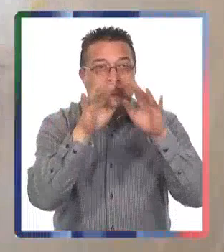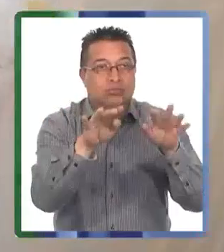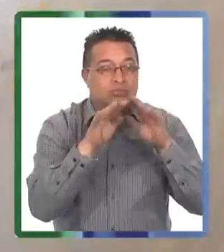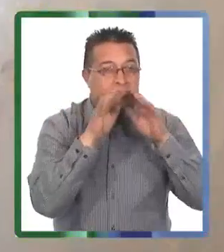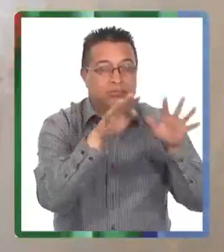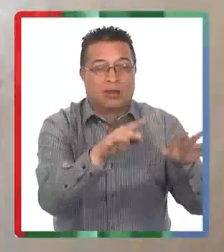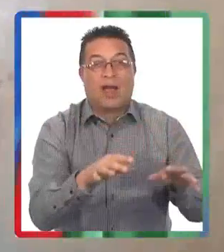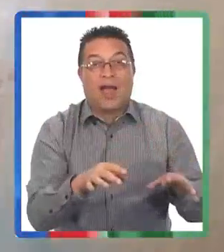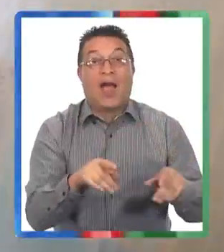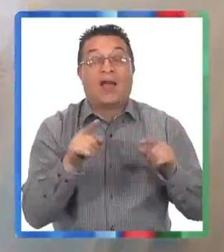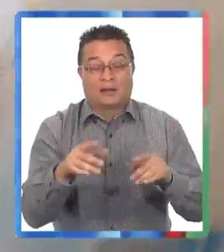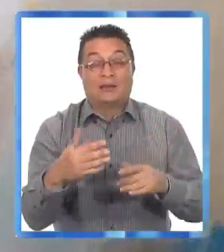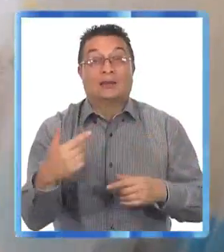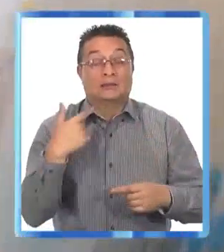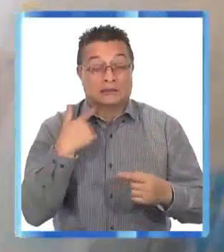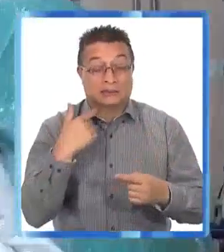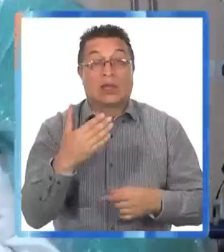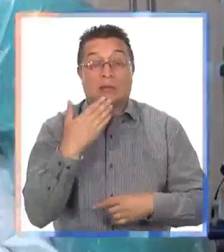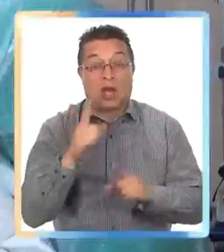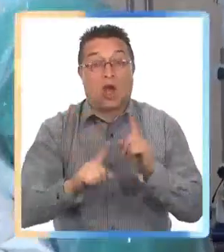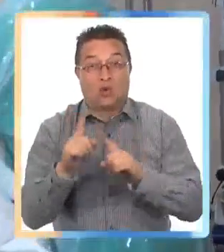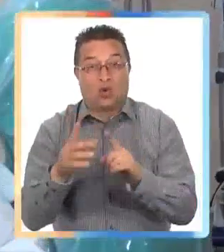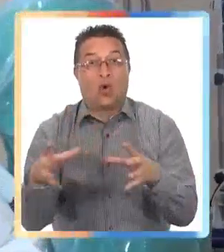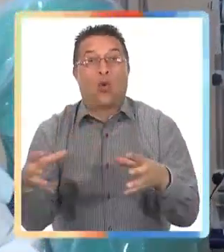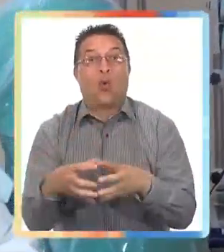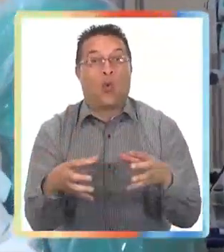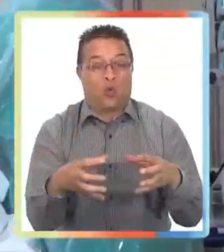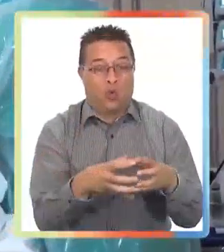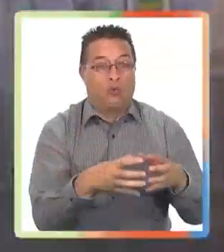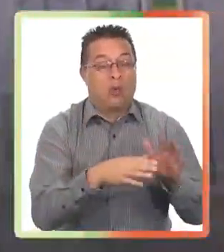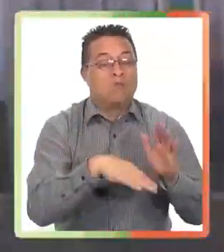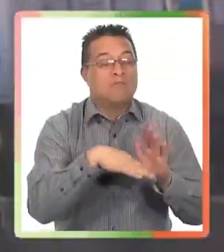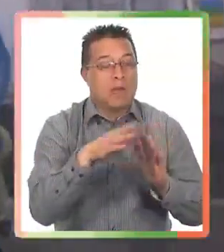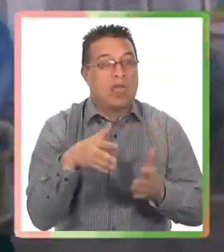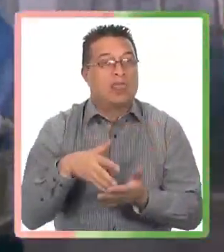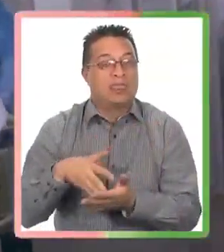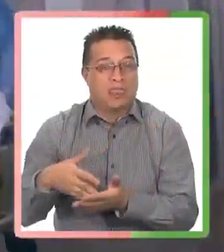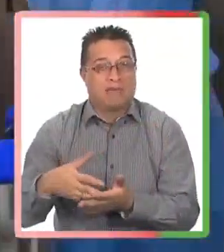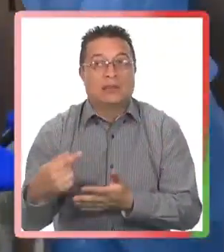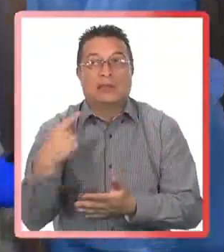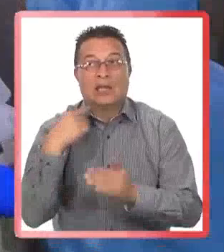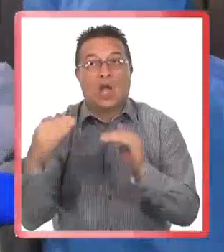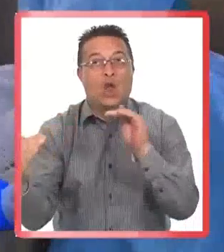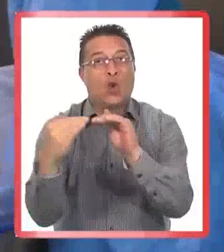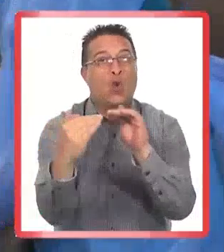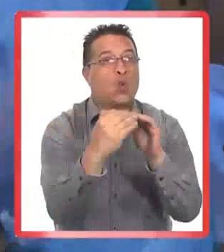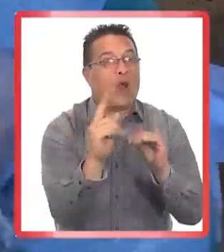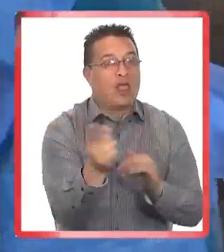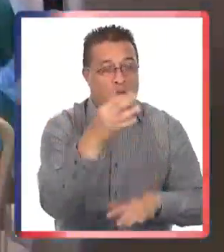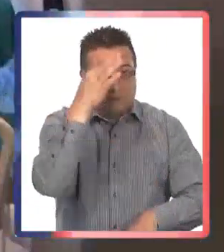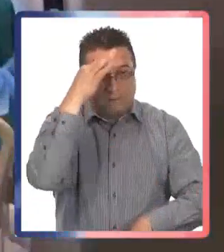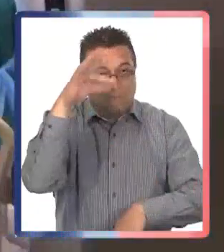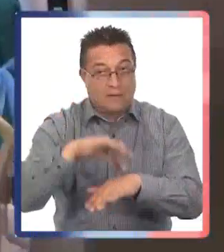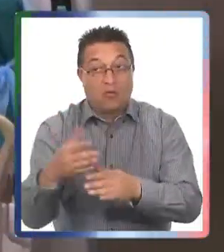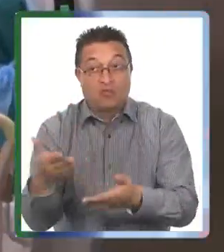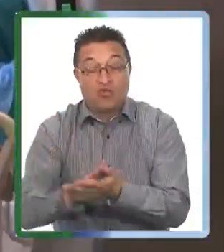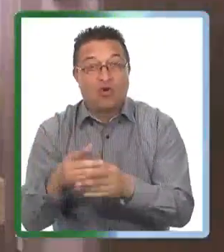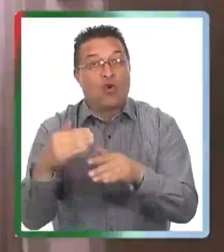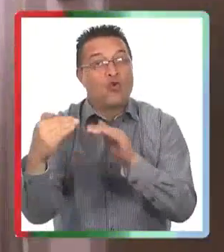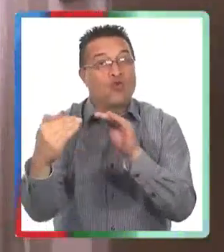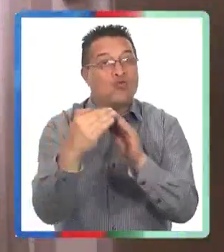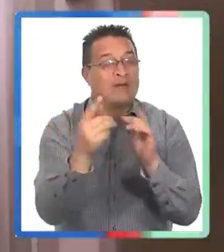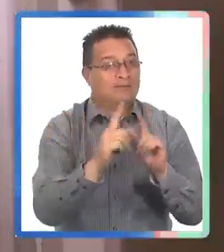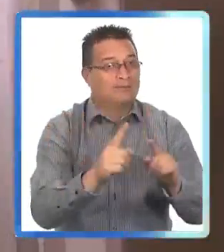respiratoria. Y también la vulnerabilidad de ciertos grupos, que la enfermedad no nos afecta por igual, ni el riesgo de enfermar ni el riesgo de